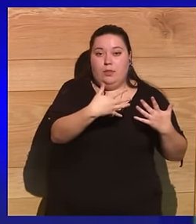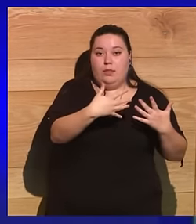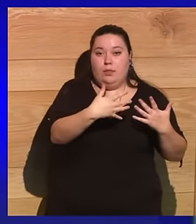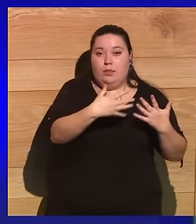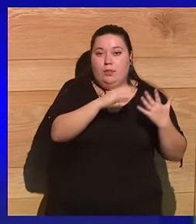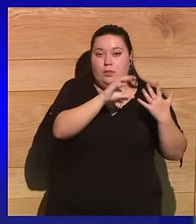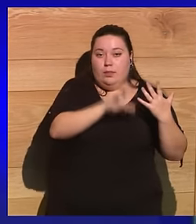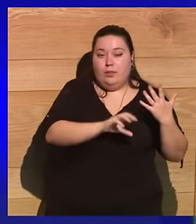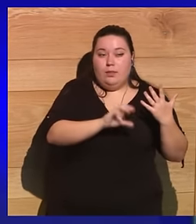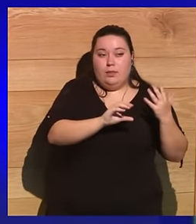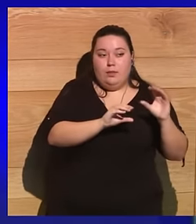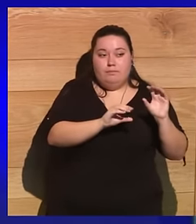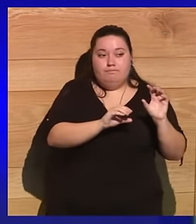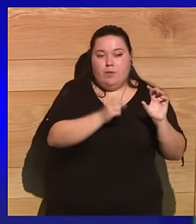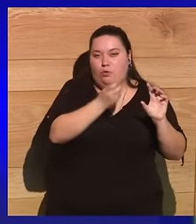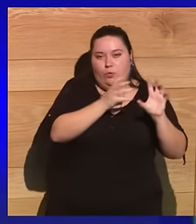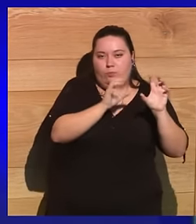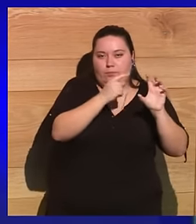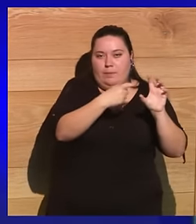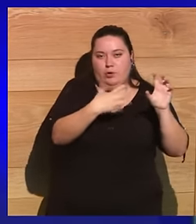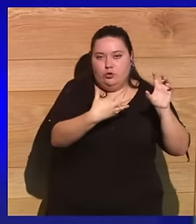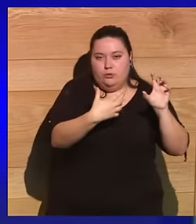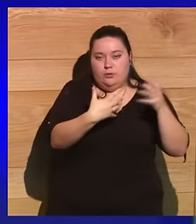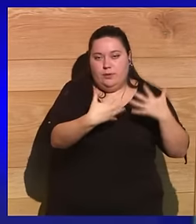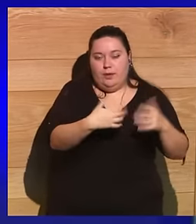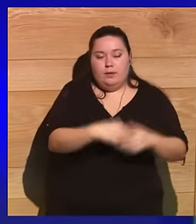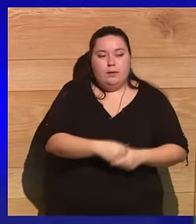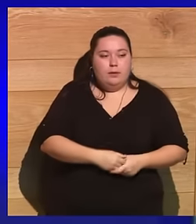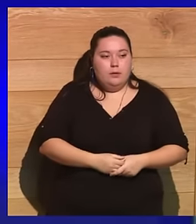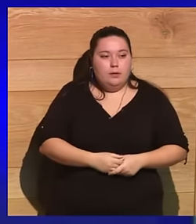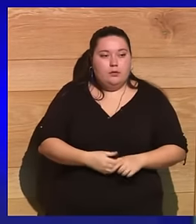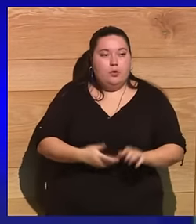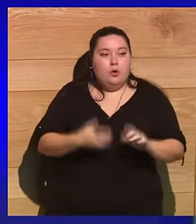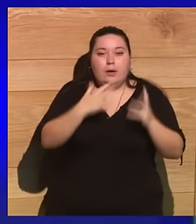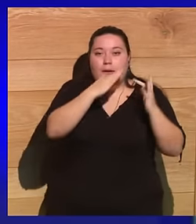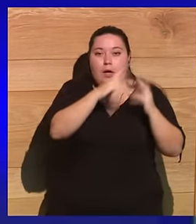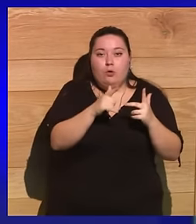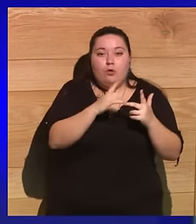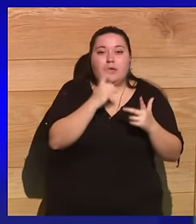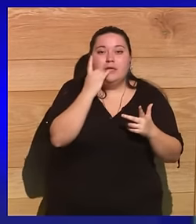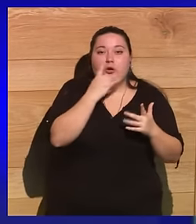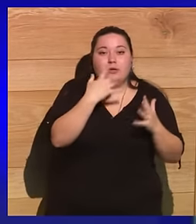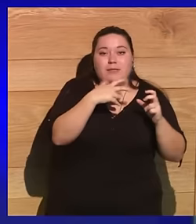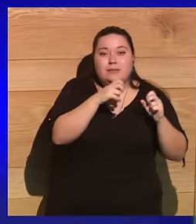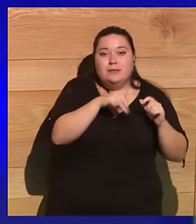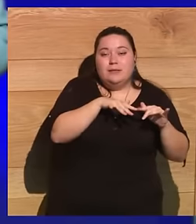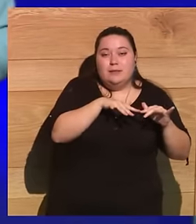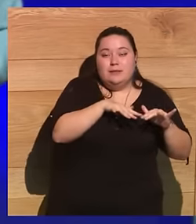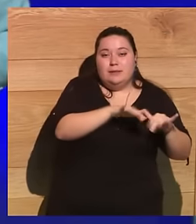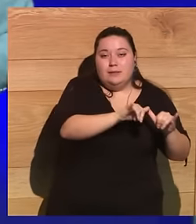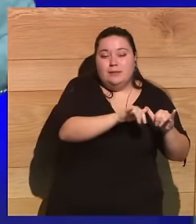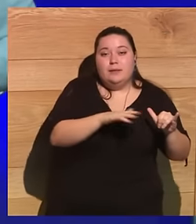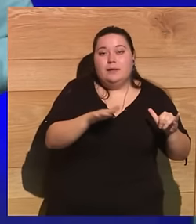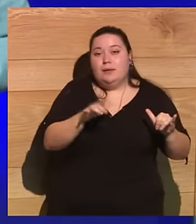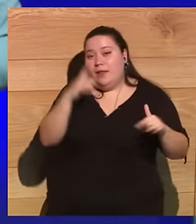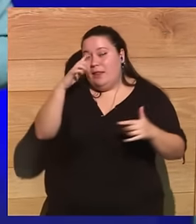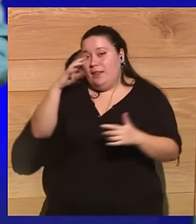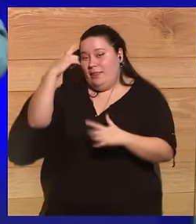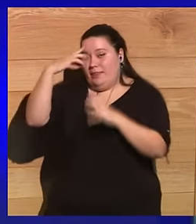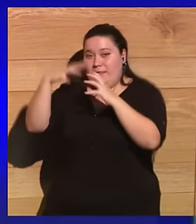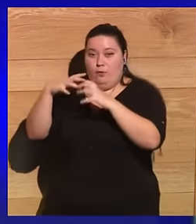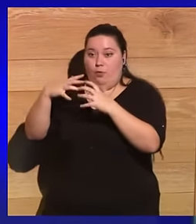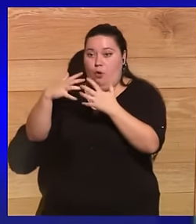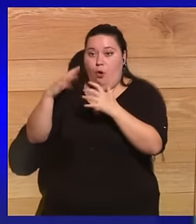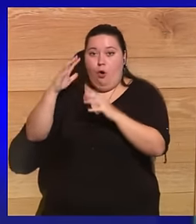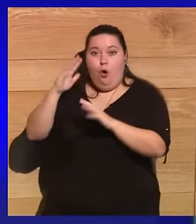es extremadamente robusto para que podamos hacer cálculos durante mucho tiempo sin errores. El cerebro no es para nada así, no es un